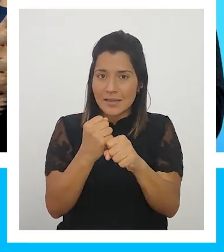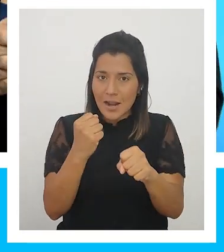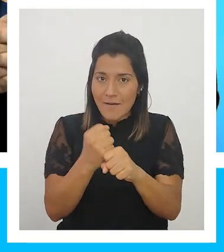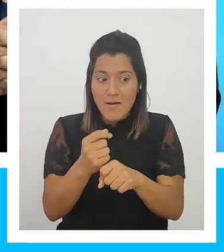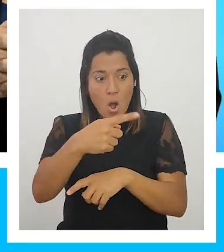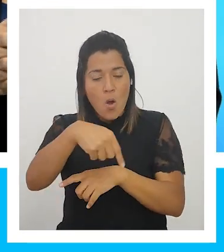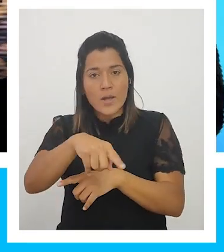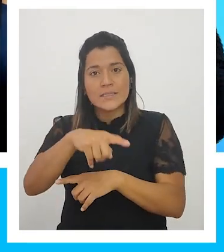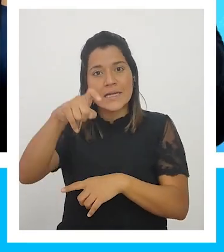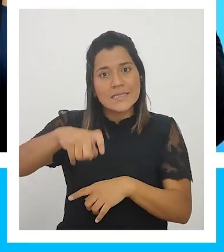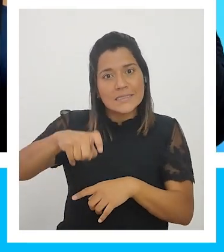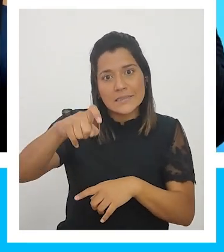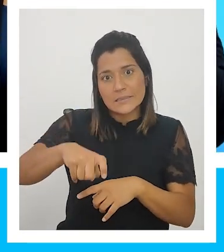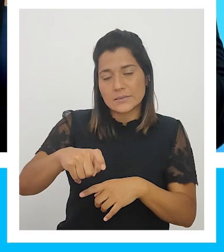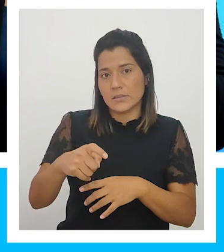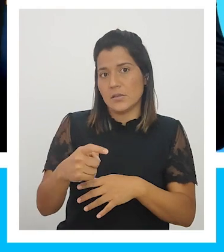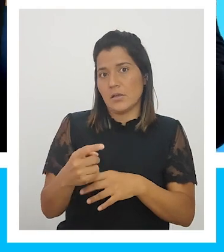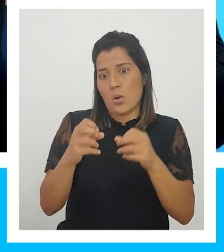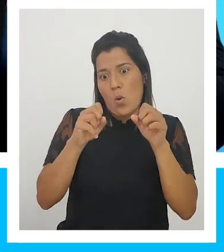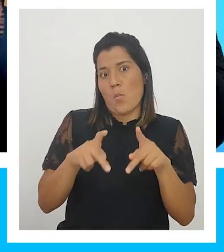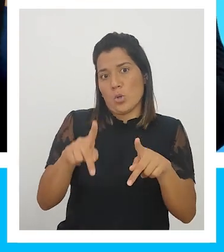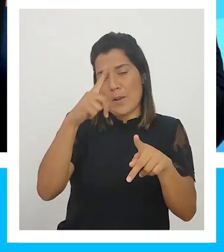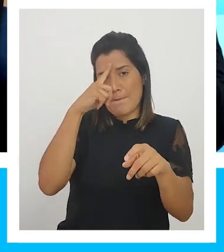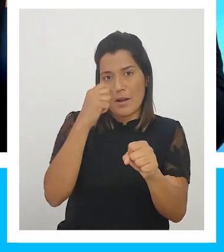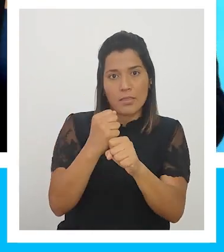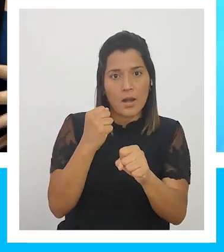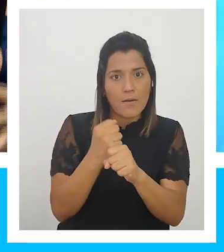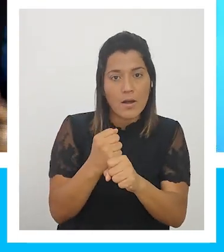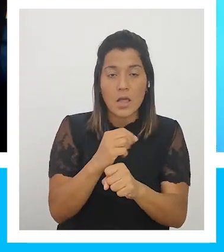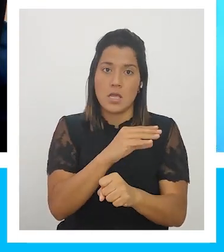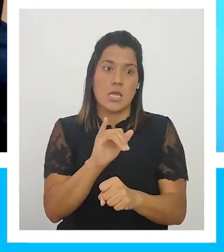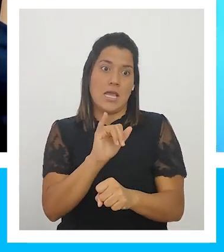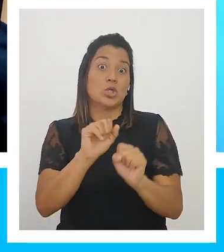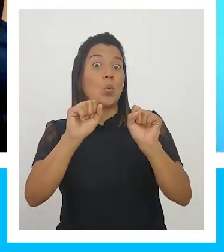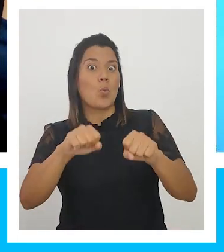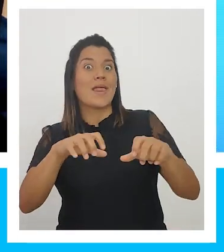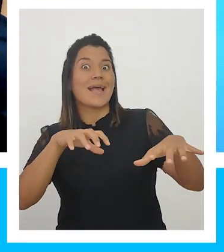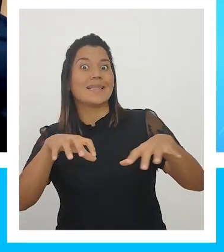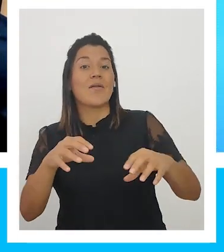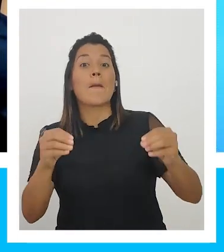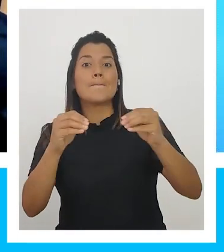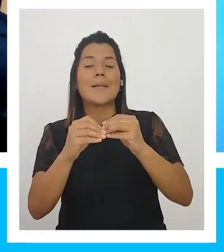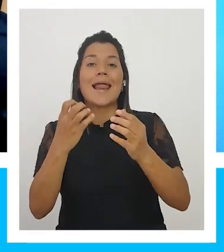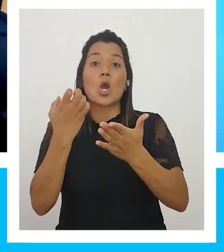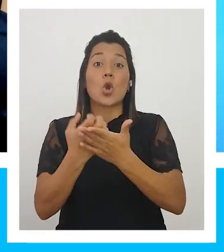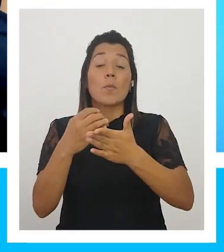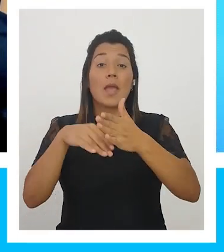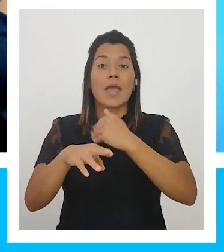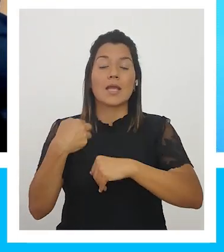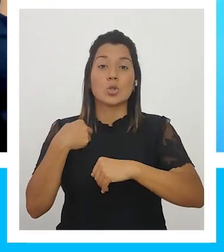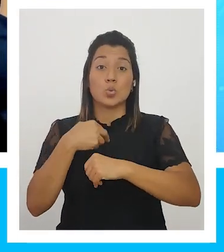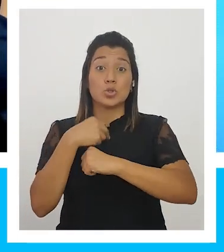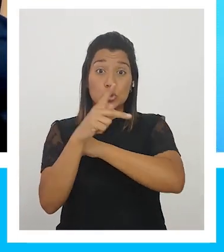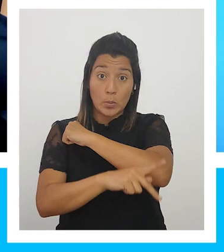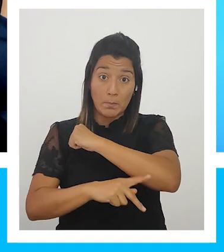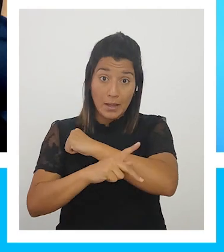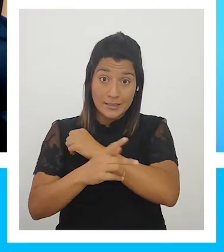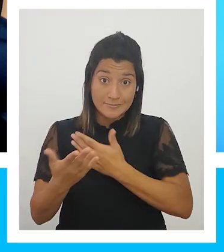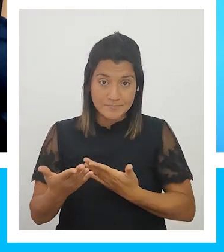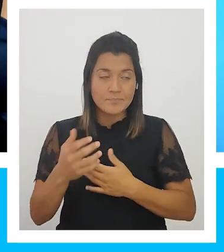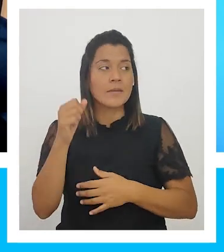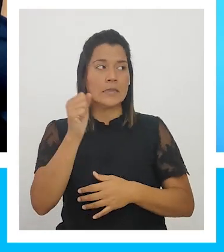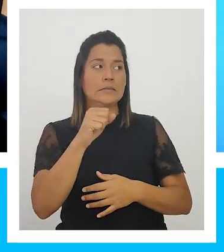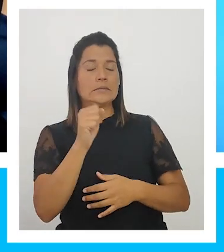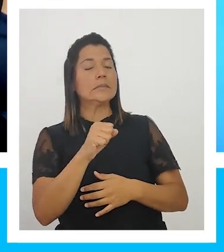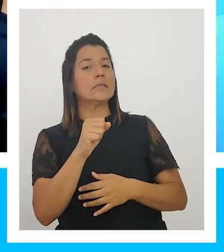necesitan pues un espacio para trabajar, y evidentemente esto podría reactivar aún más la economía del país? Bueno, sí, de 2